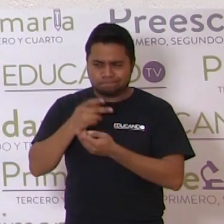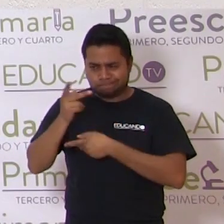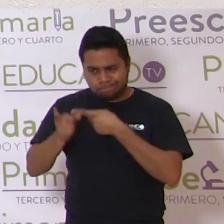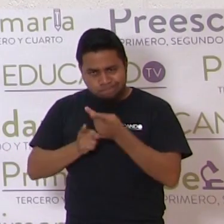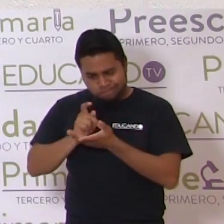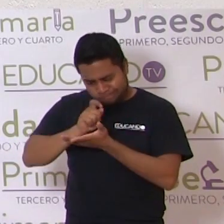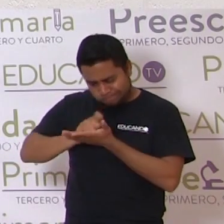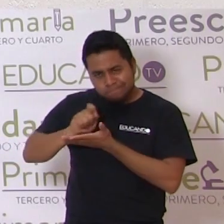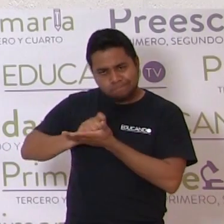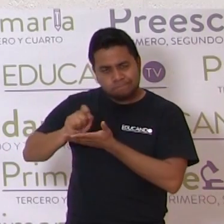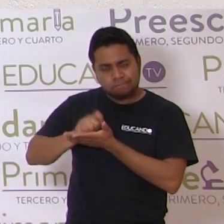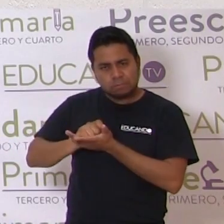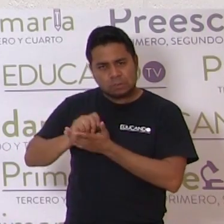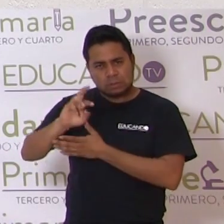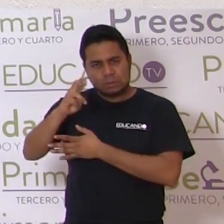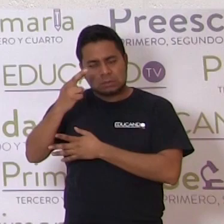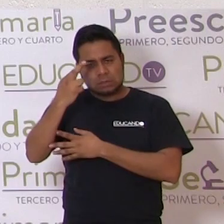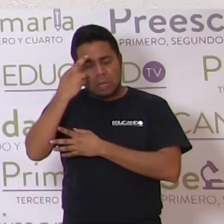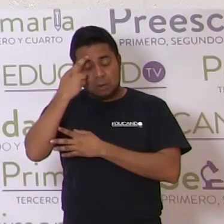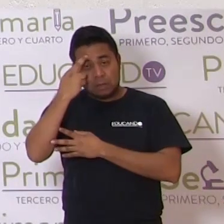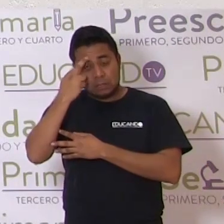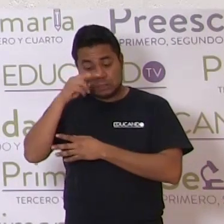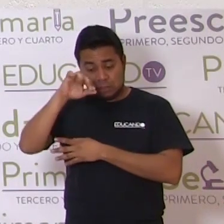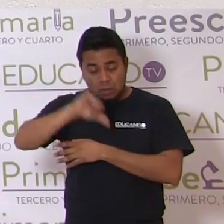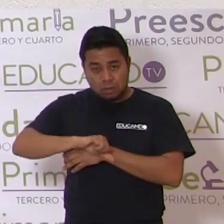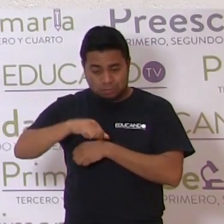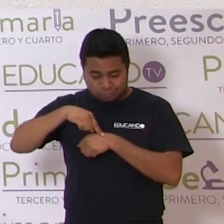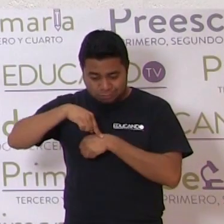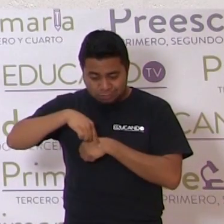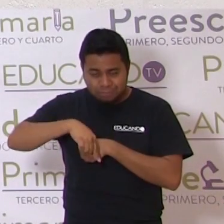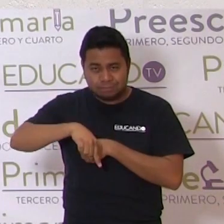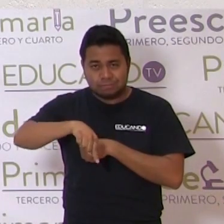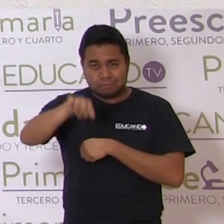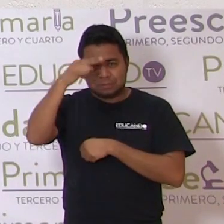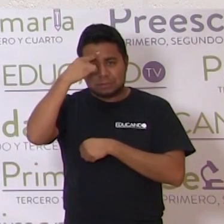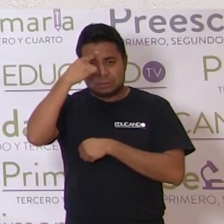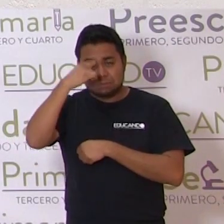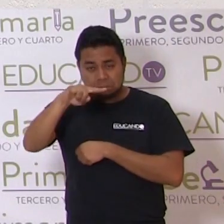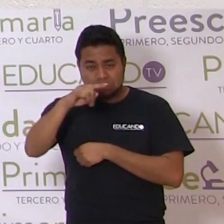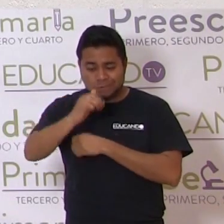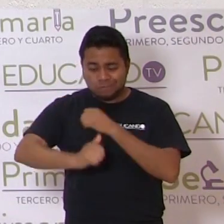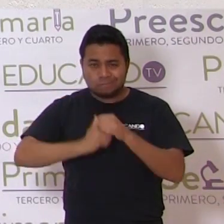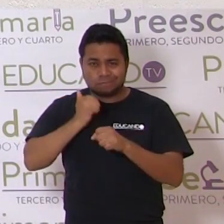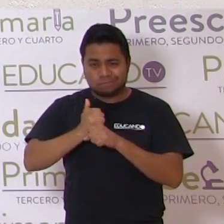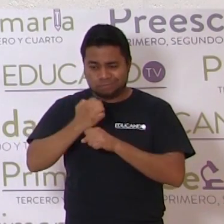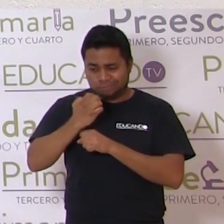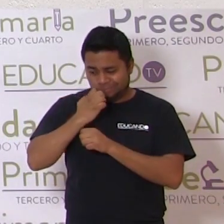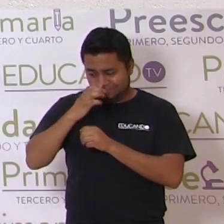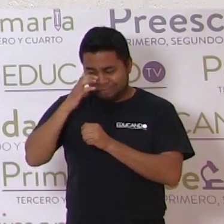preguntas, porque recuerden que a partir de hoy y hasta el fin del ciclo escolar,